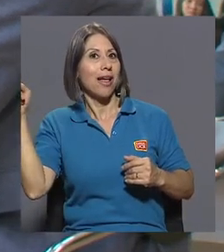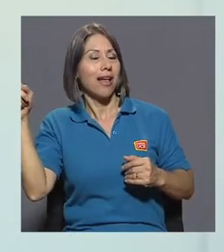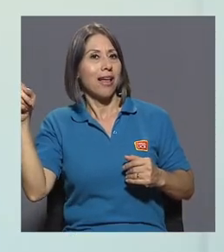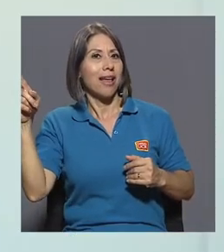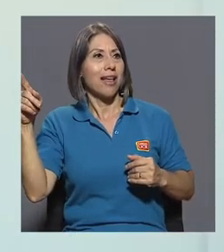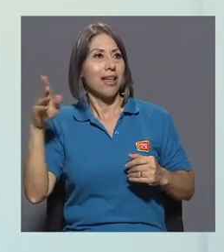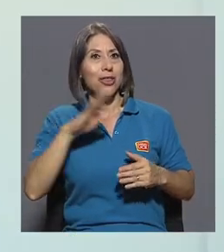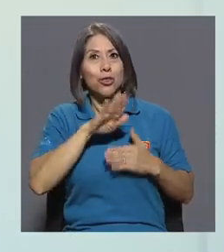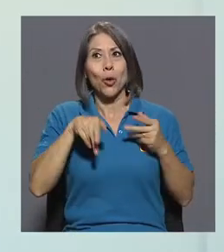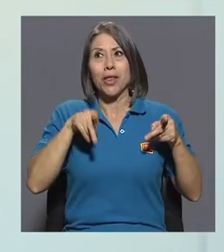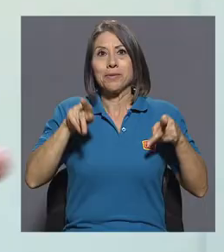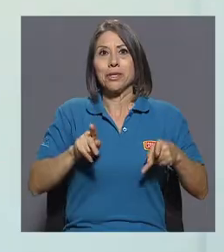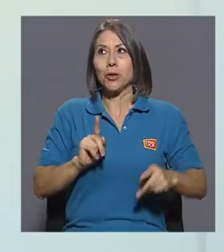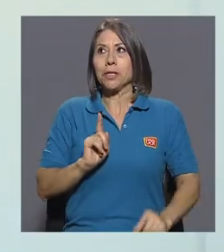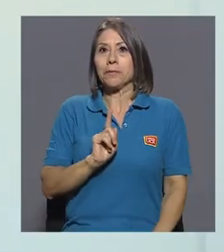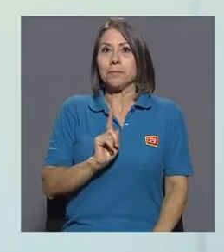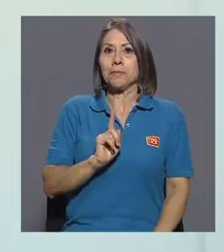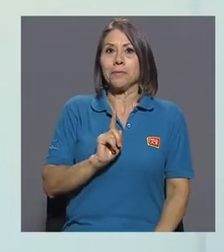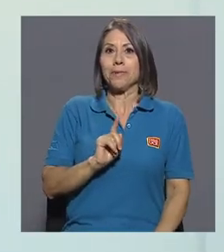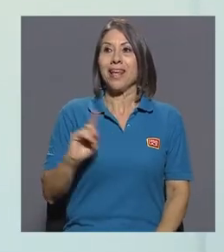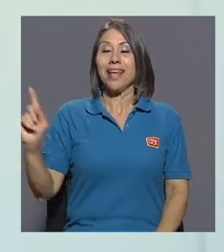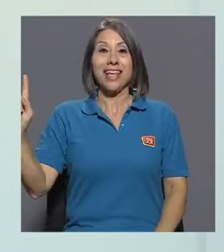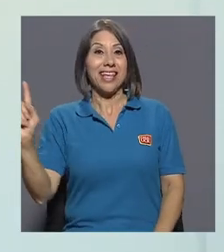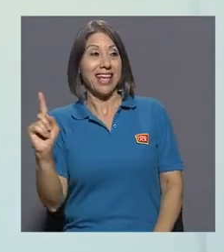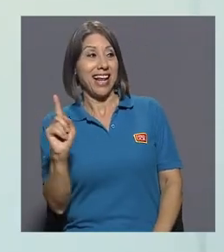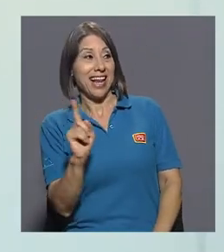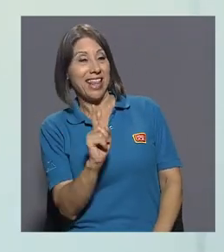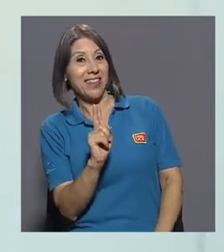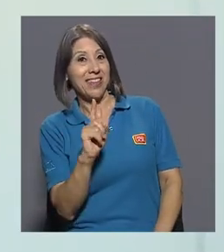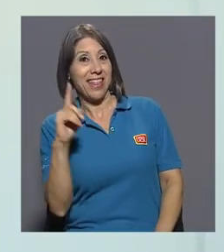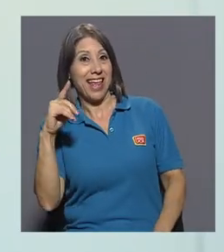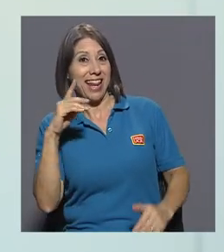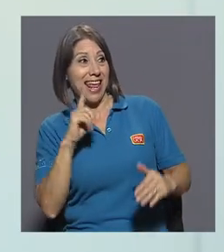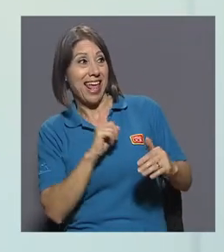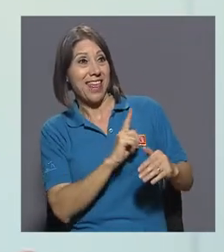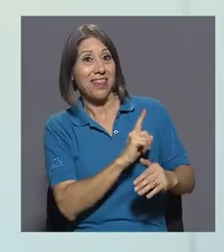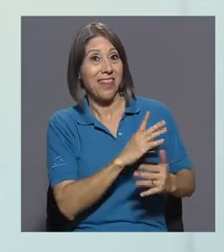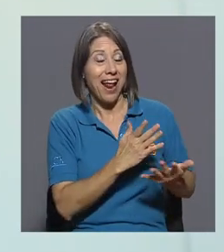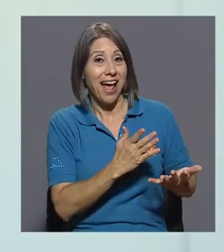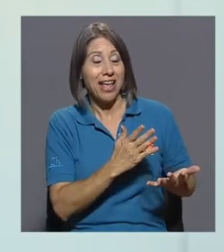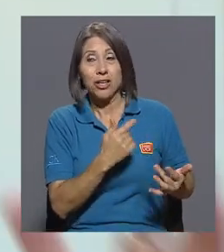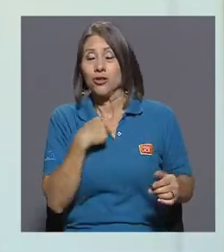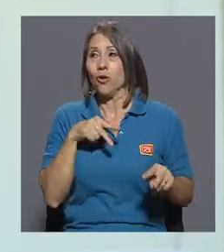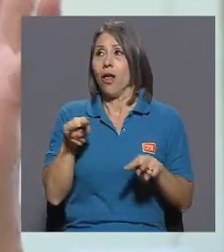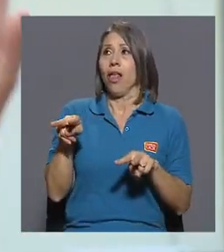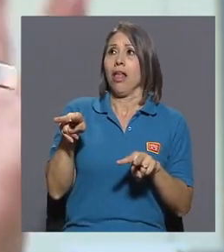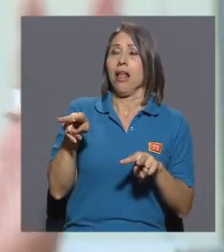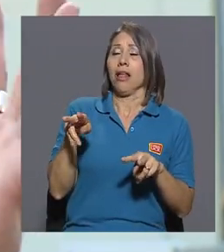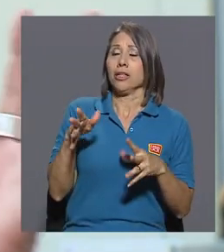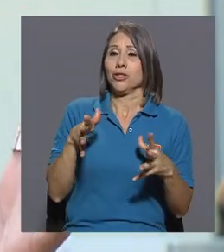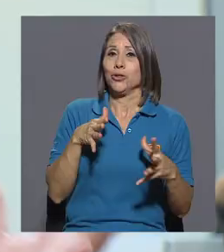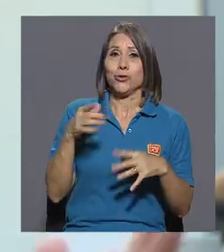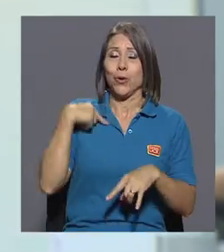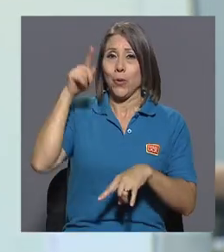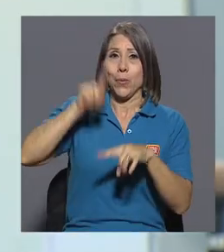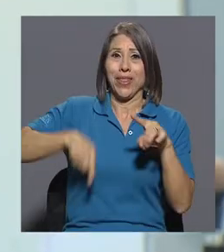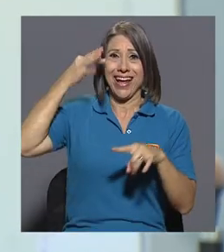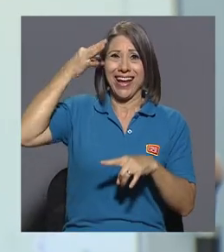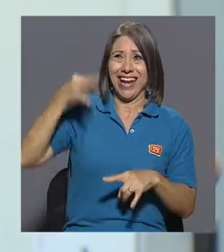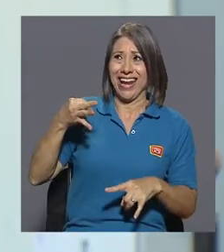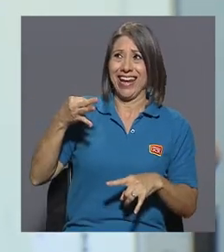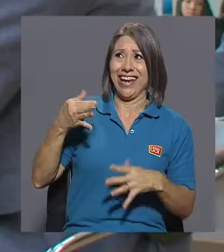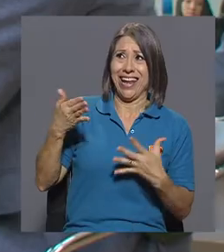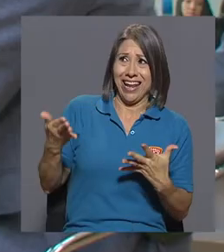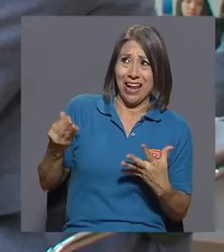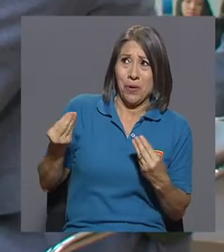derechito, y entra y me dice, you must be Angel, ¿verdad? Y yo me quedé, que yo no podía creer que President Barack Obama me está llamando a mí